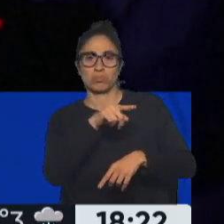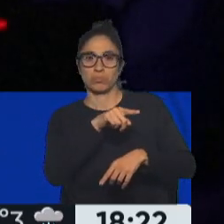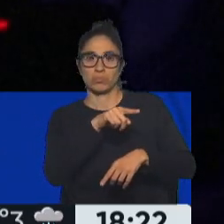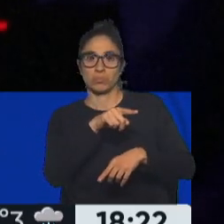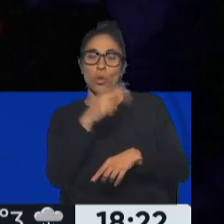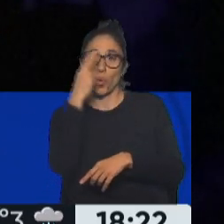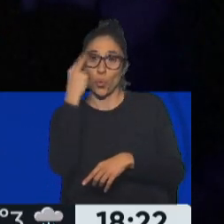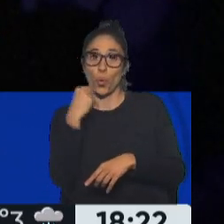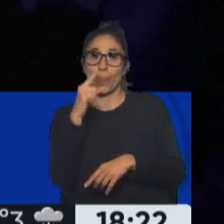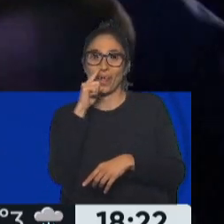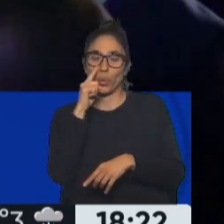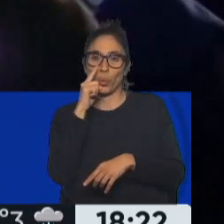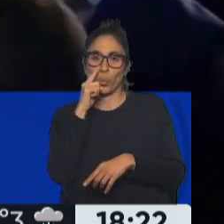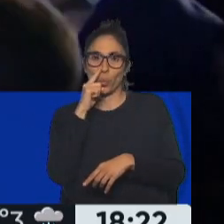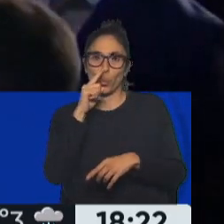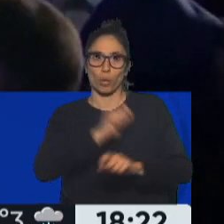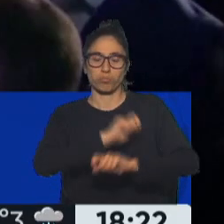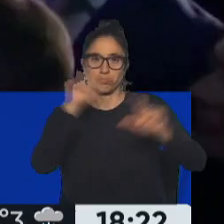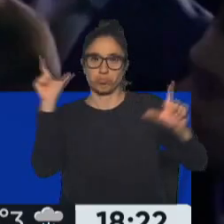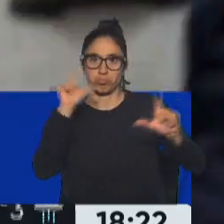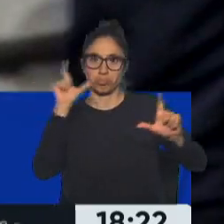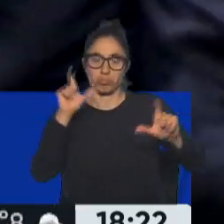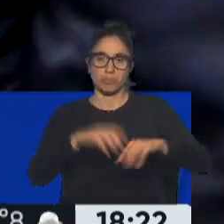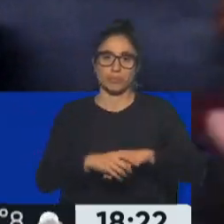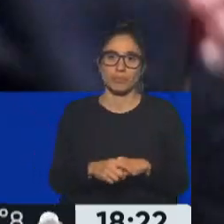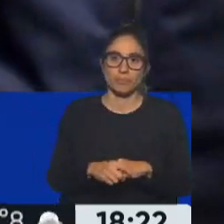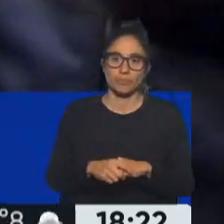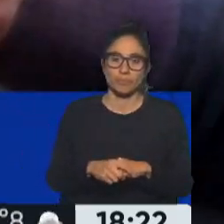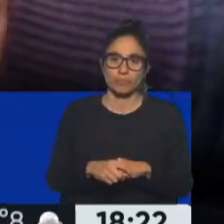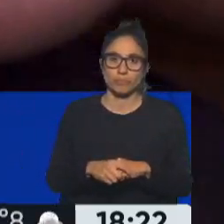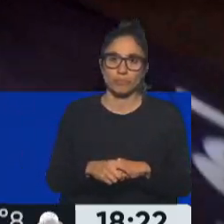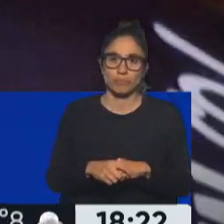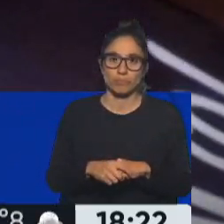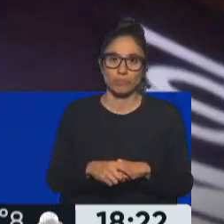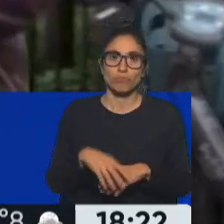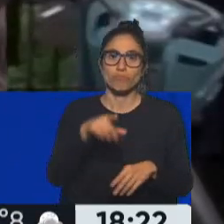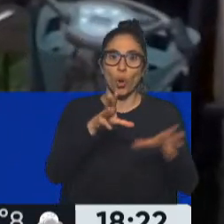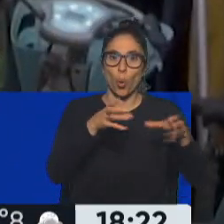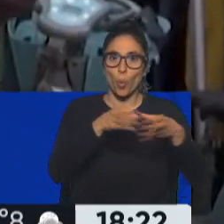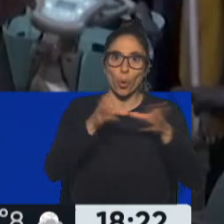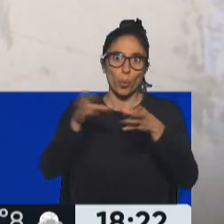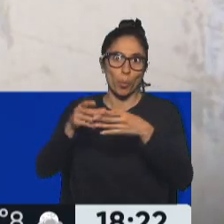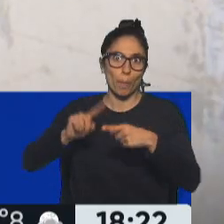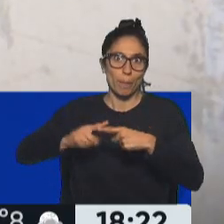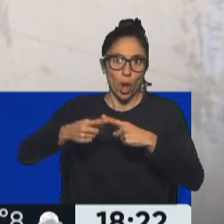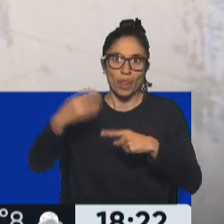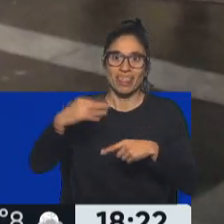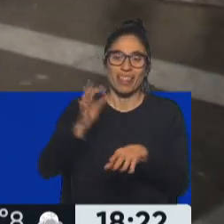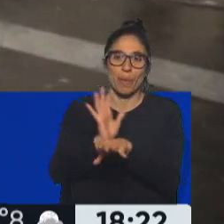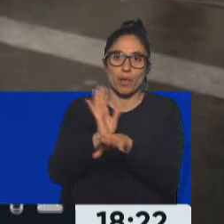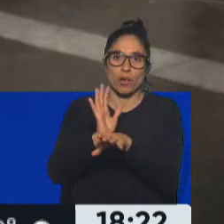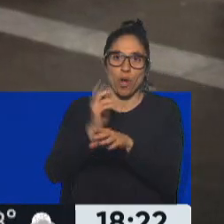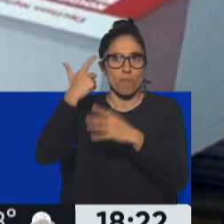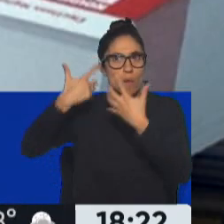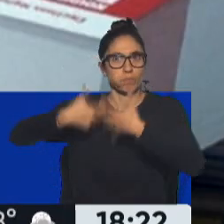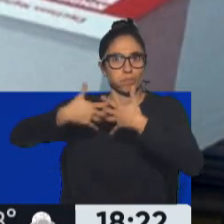pasado 9 de junio, sorprendió a propios y ajenos, obligando a las distintas fuerzas a definir a sus candidatos en cada una de las